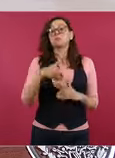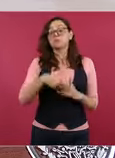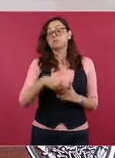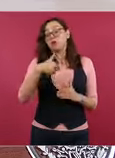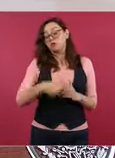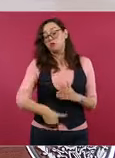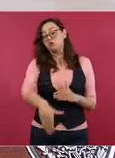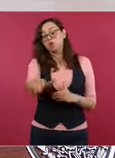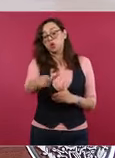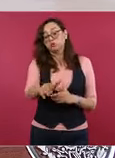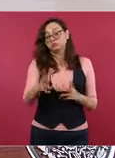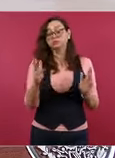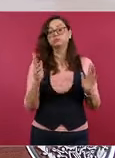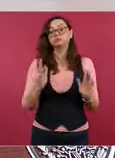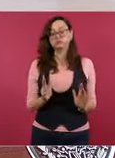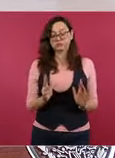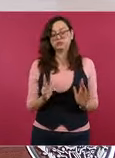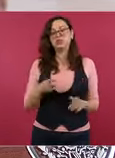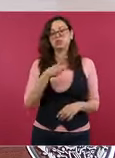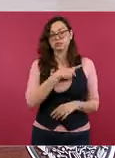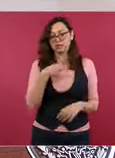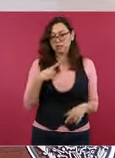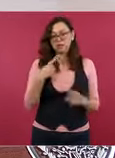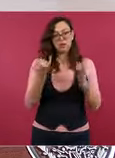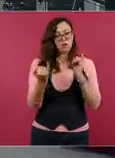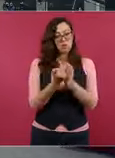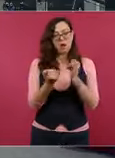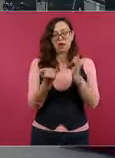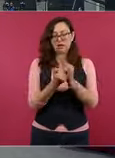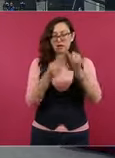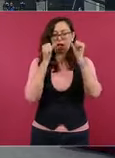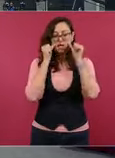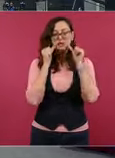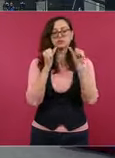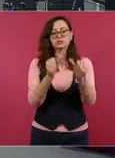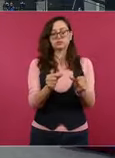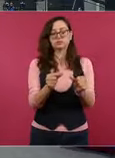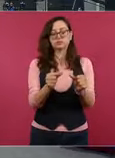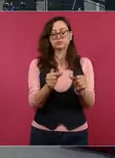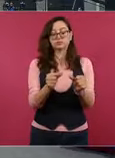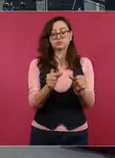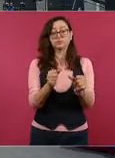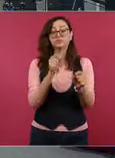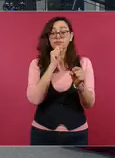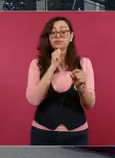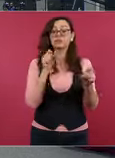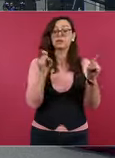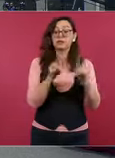atenderse. Y también procurar